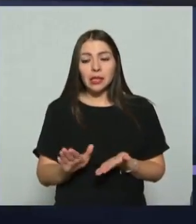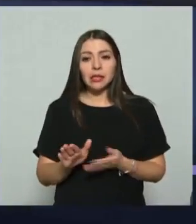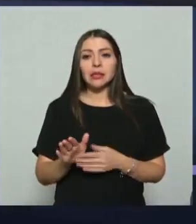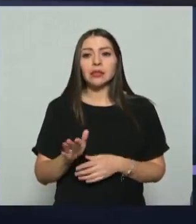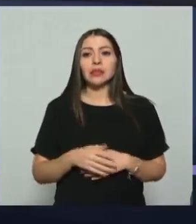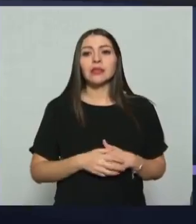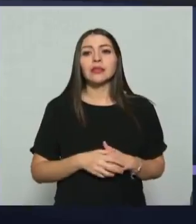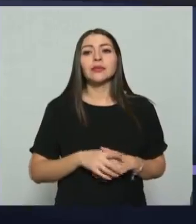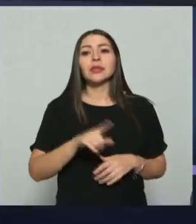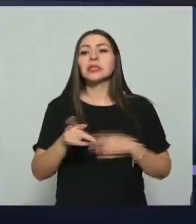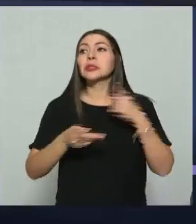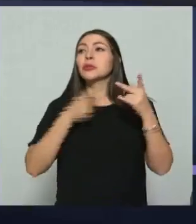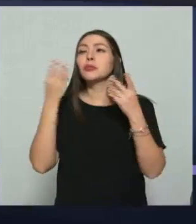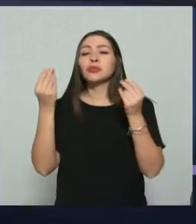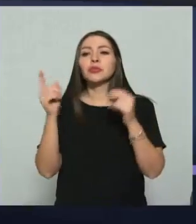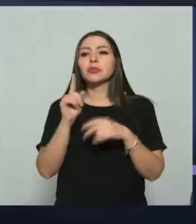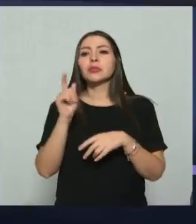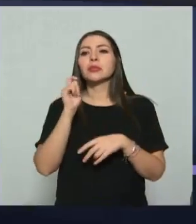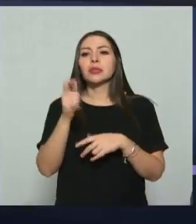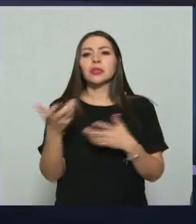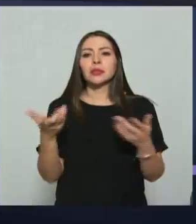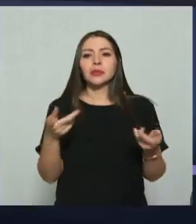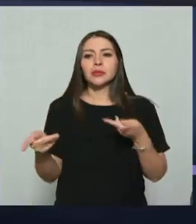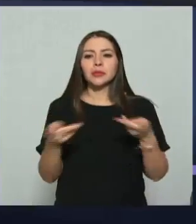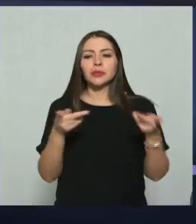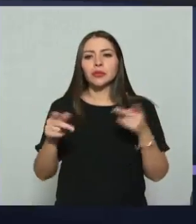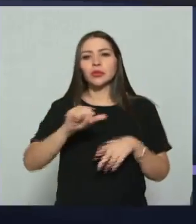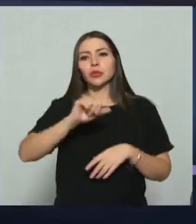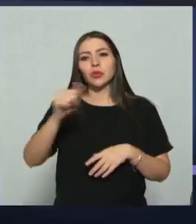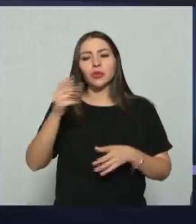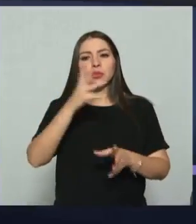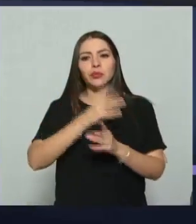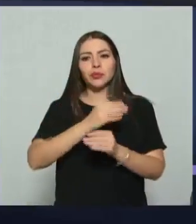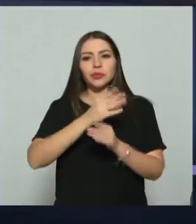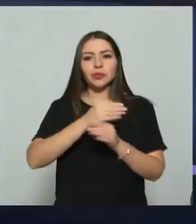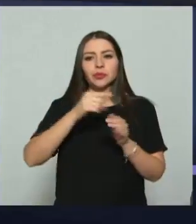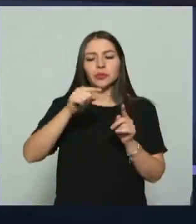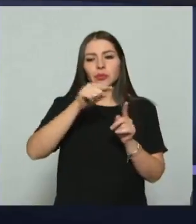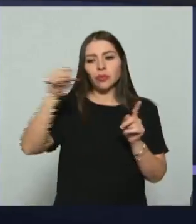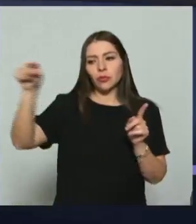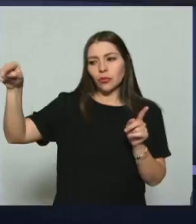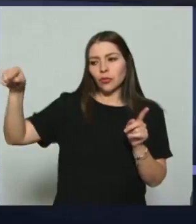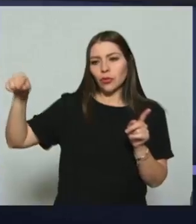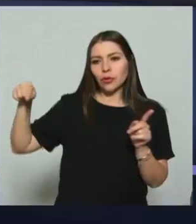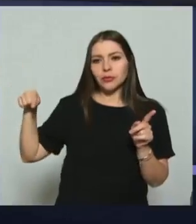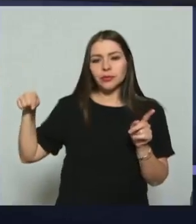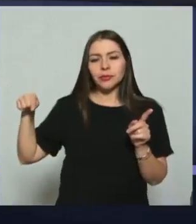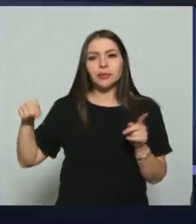está realizando un brazo para desde el